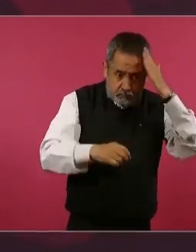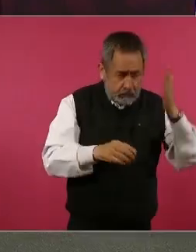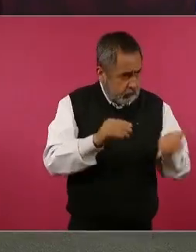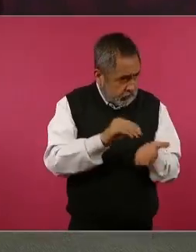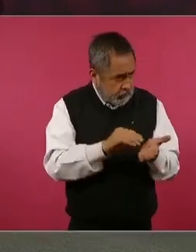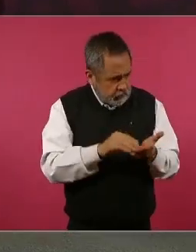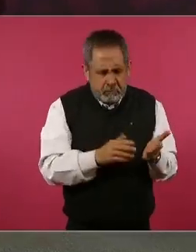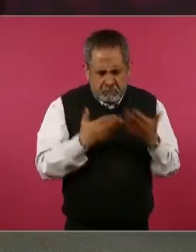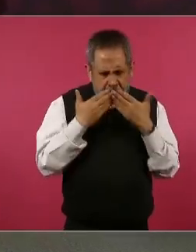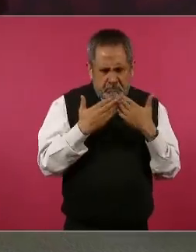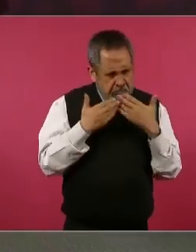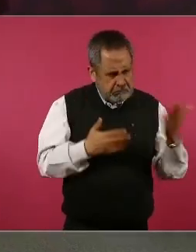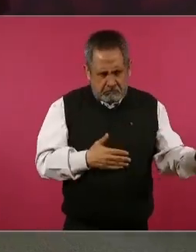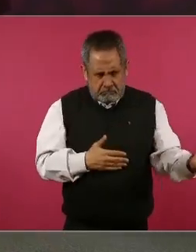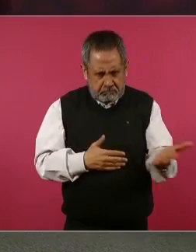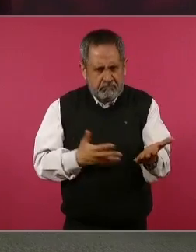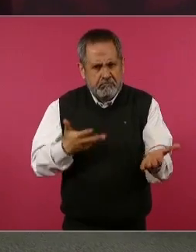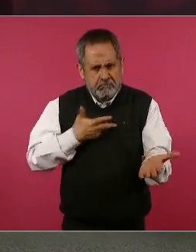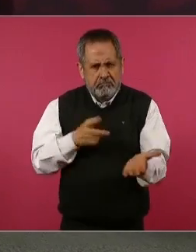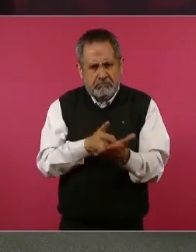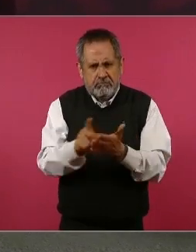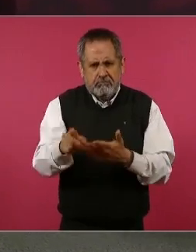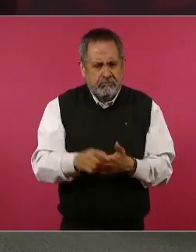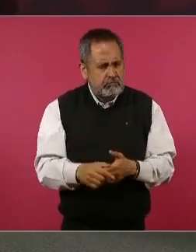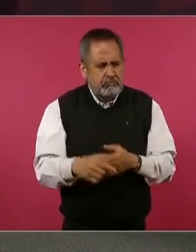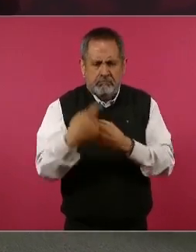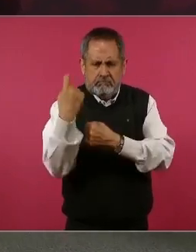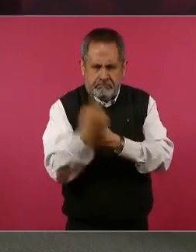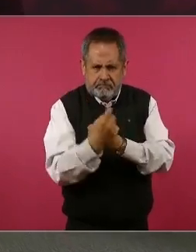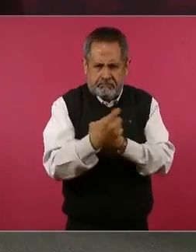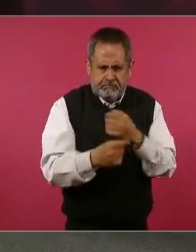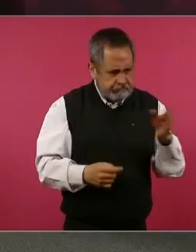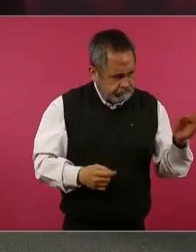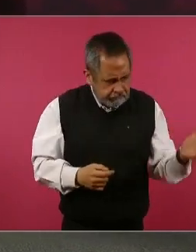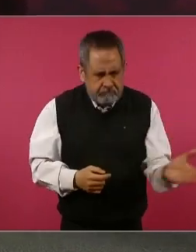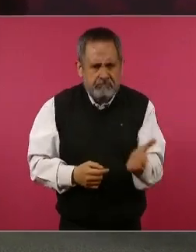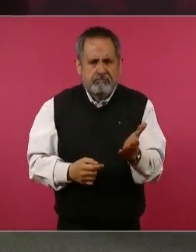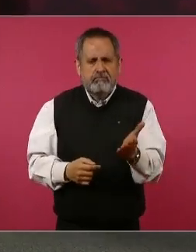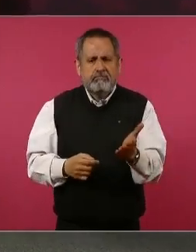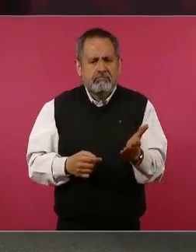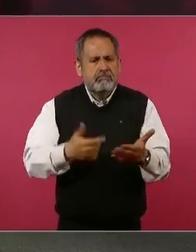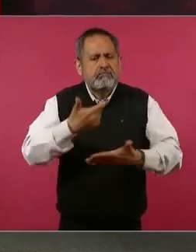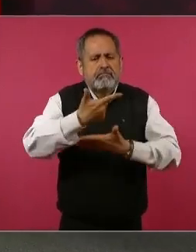ministro, tienes como pase automático.